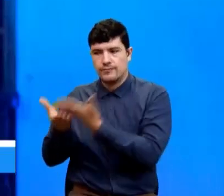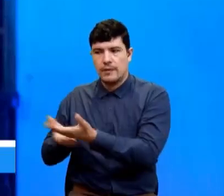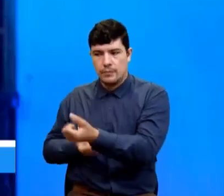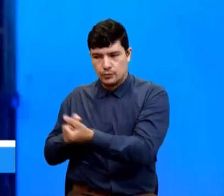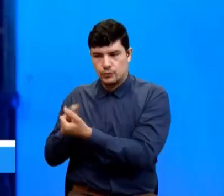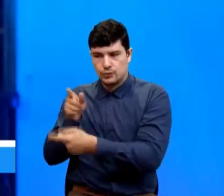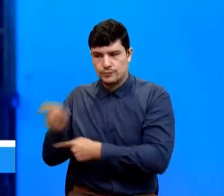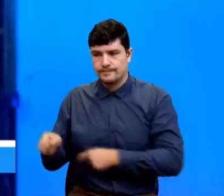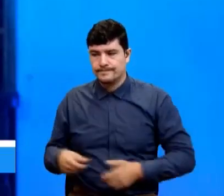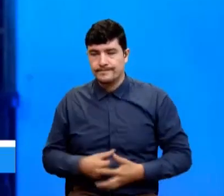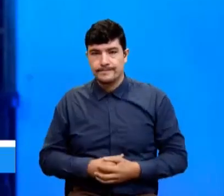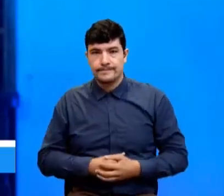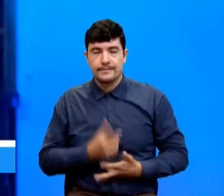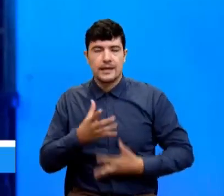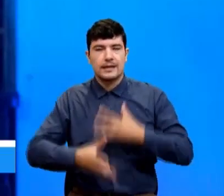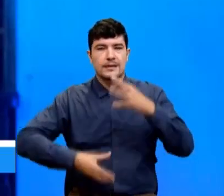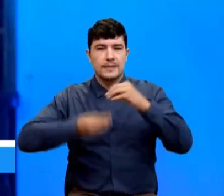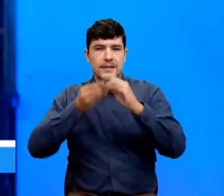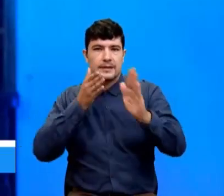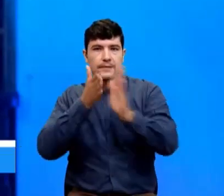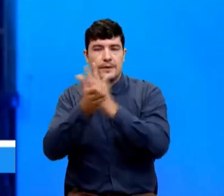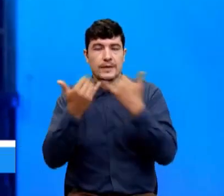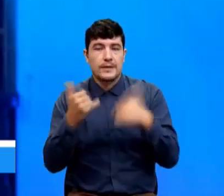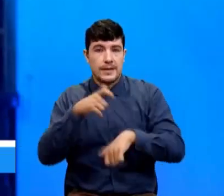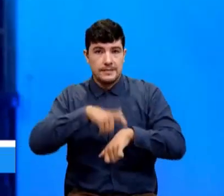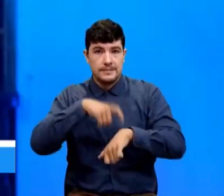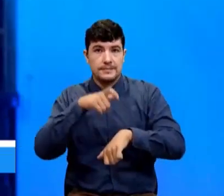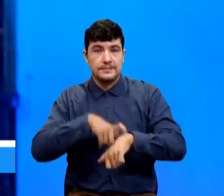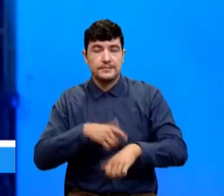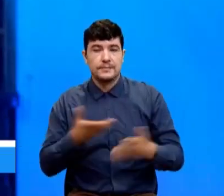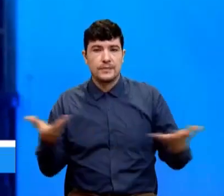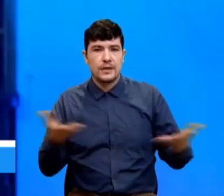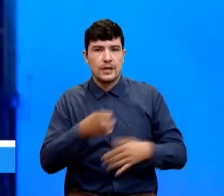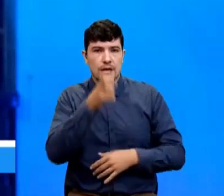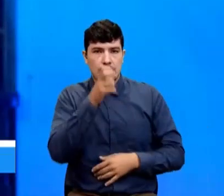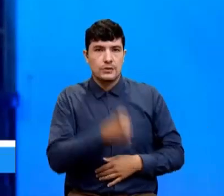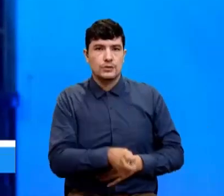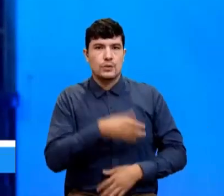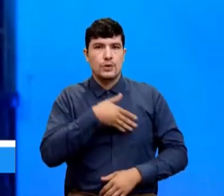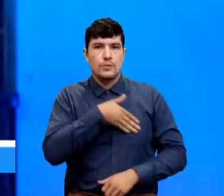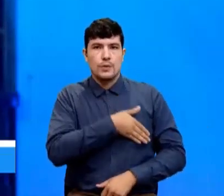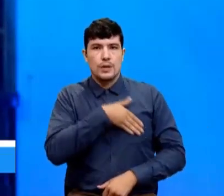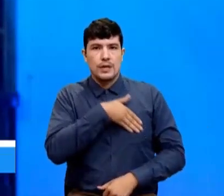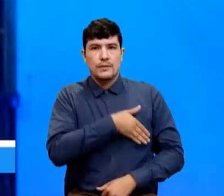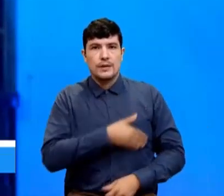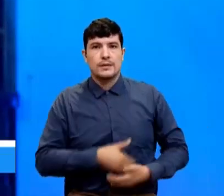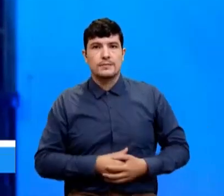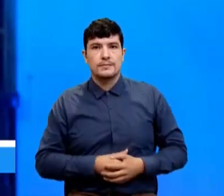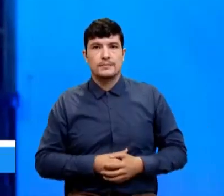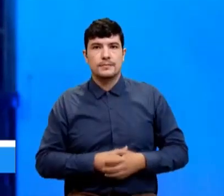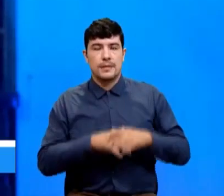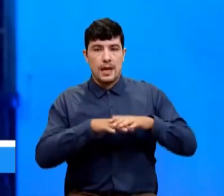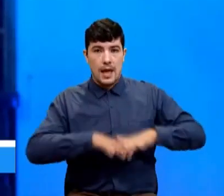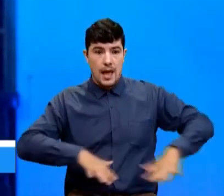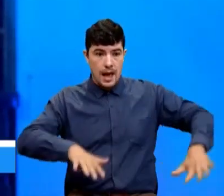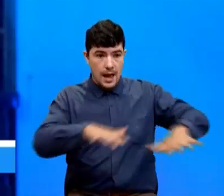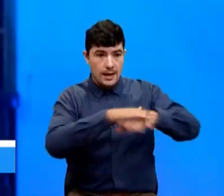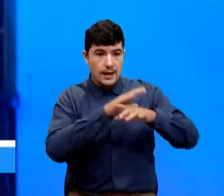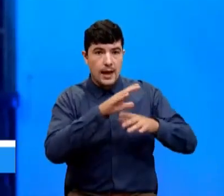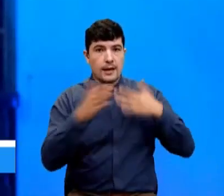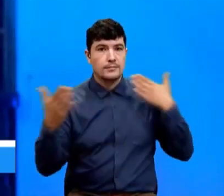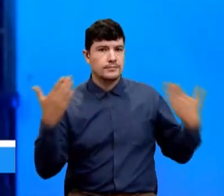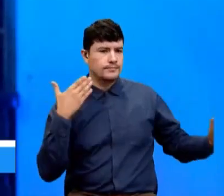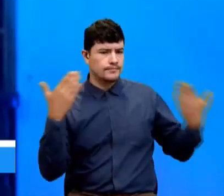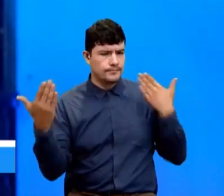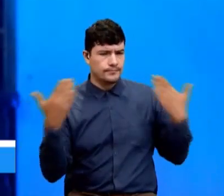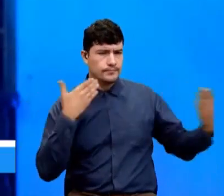y continuamos con más información a esta hora porque en el sur de Bolívar un sector campesino celebra